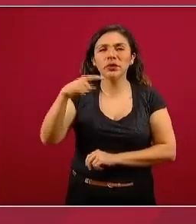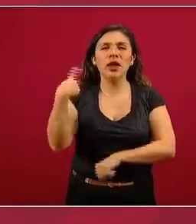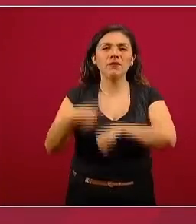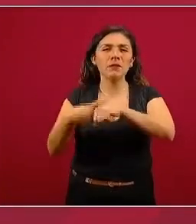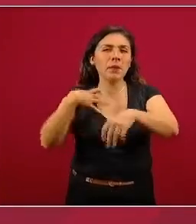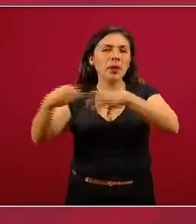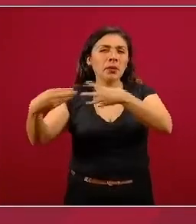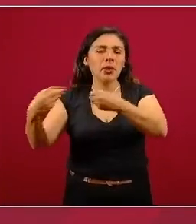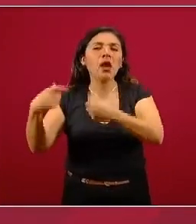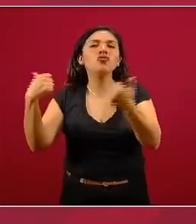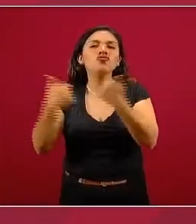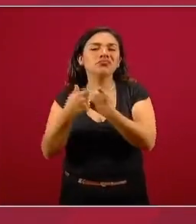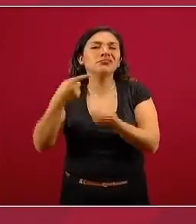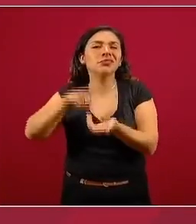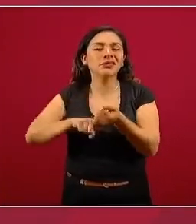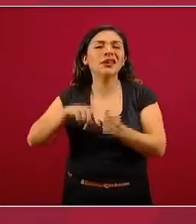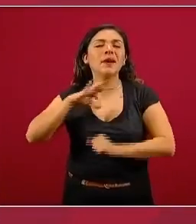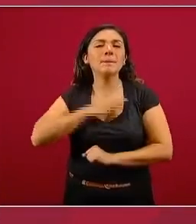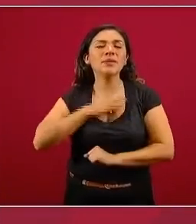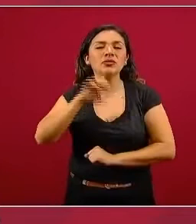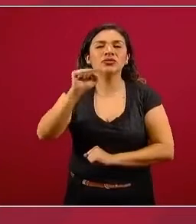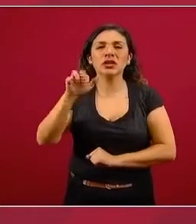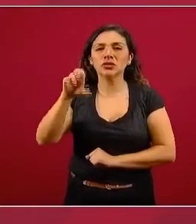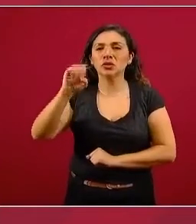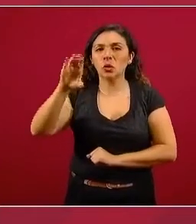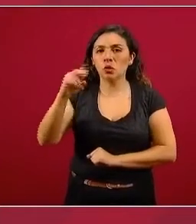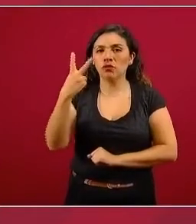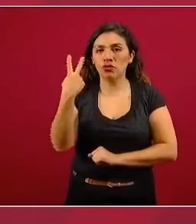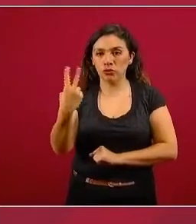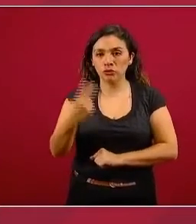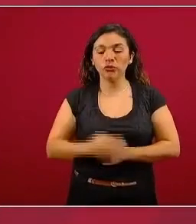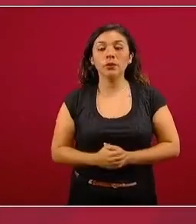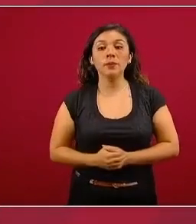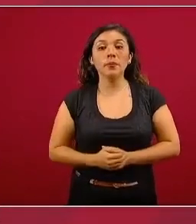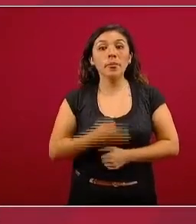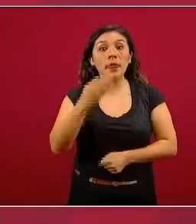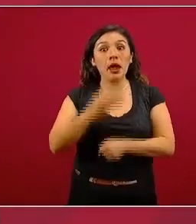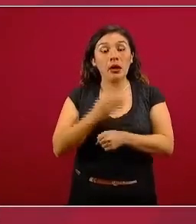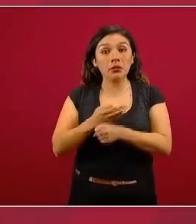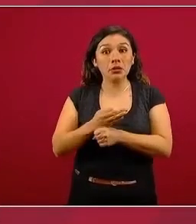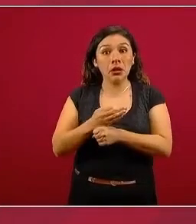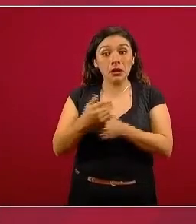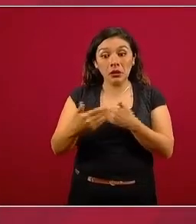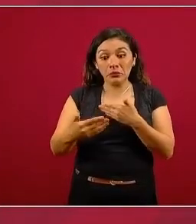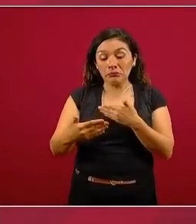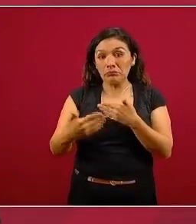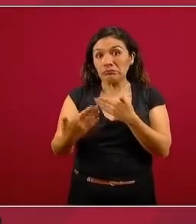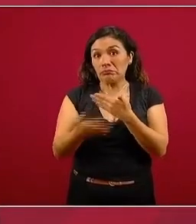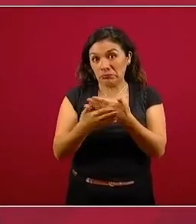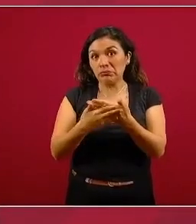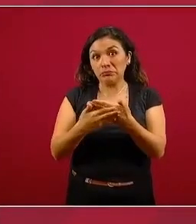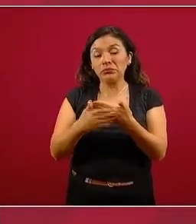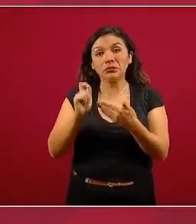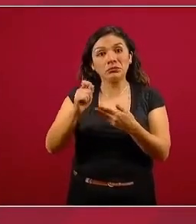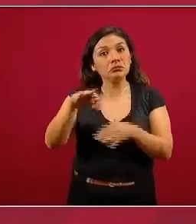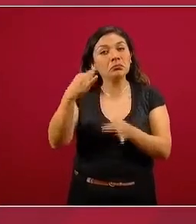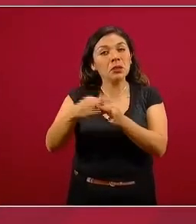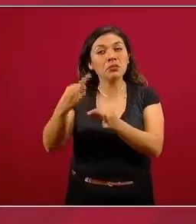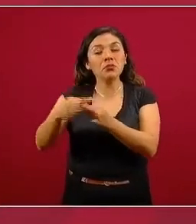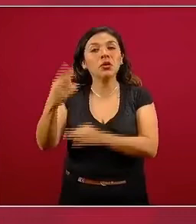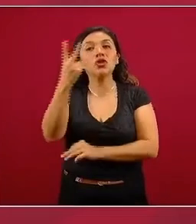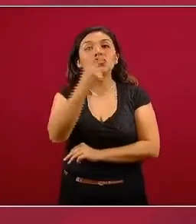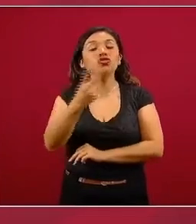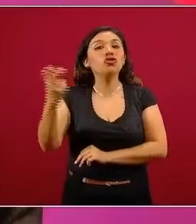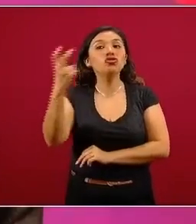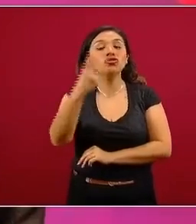pandemia causada por el virus SARS-CoV-2. Estamos a punto de cumplir 200 conferencias